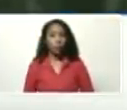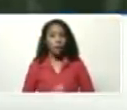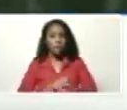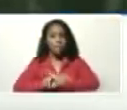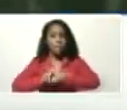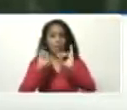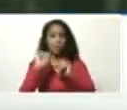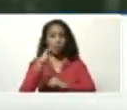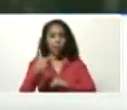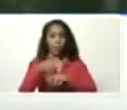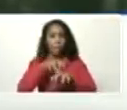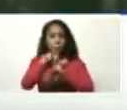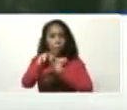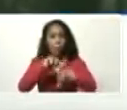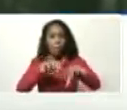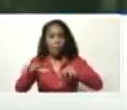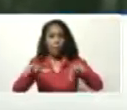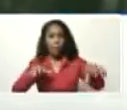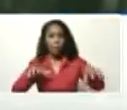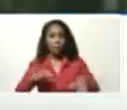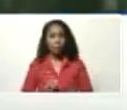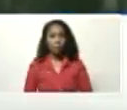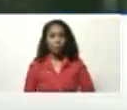terminaron divididos,